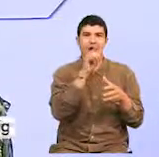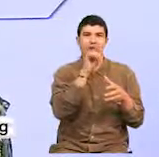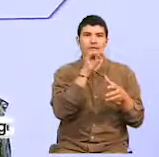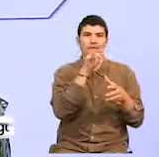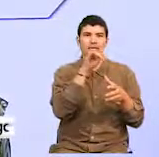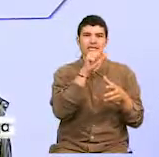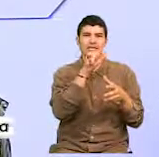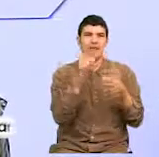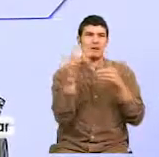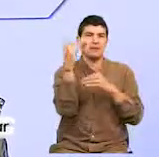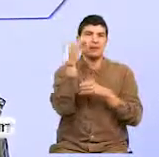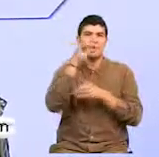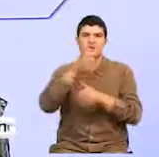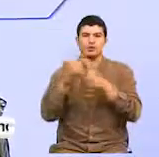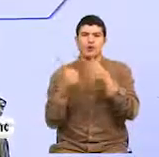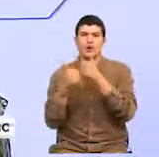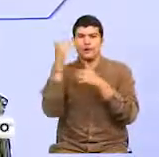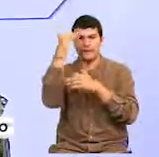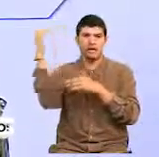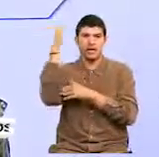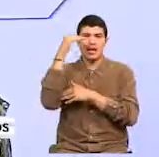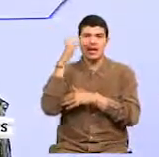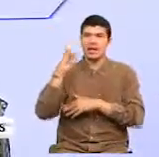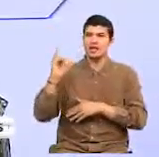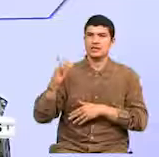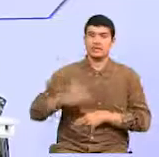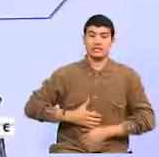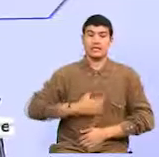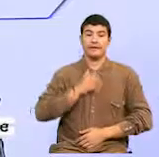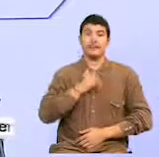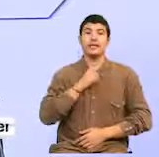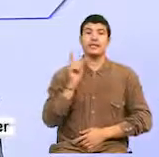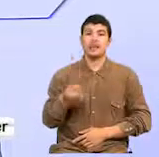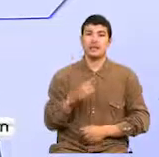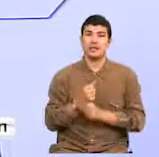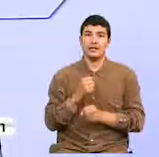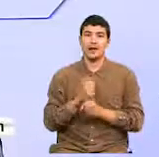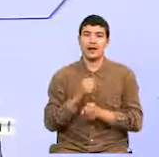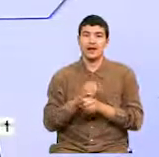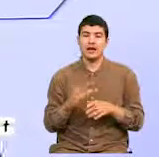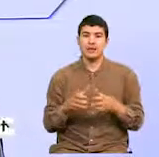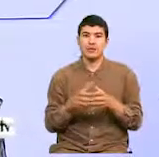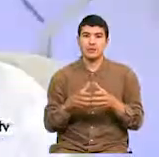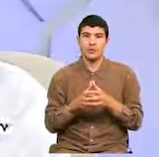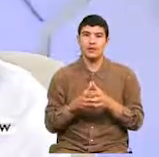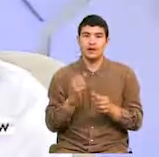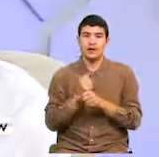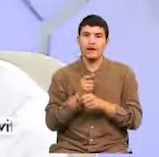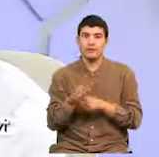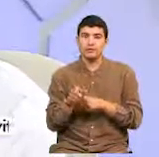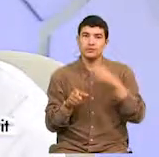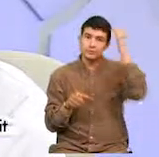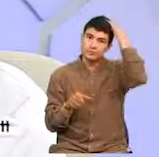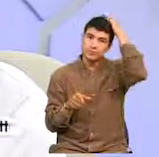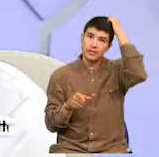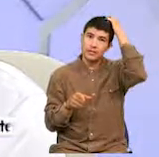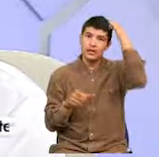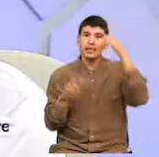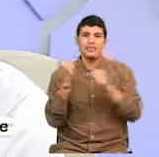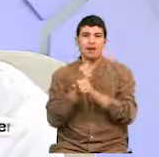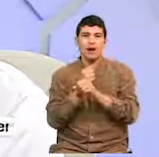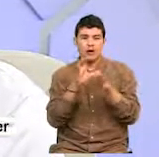todos los grados, suboficiales, soldados, civiles que trabajan con la fuerza, que trabajan en la división, y es un trabajo